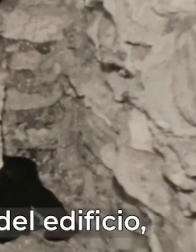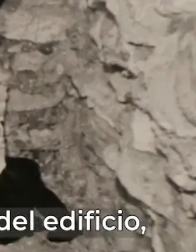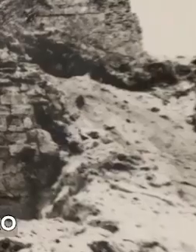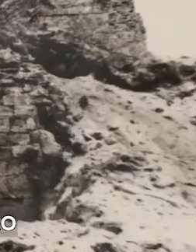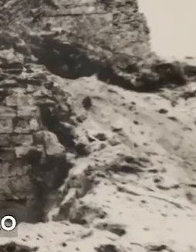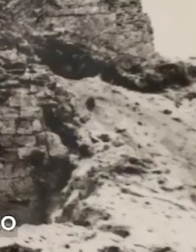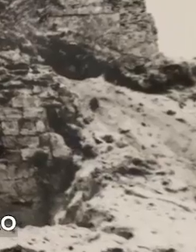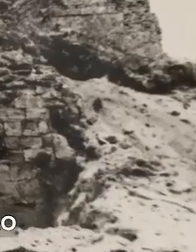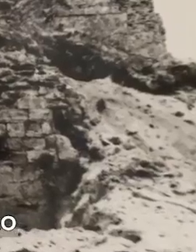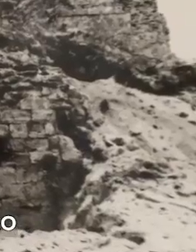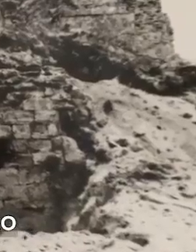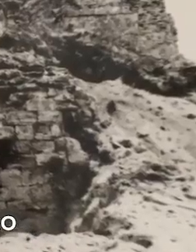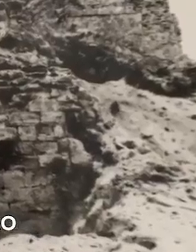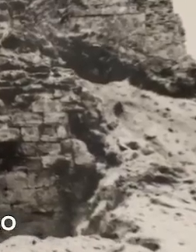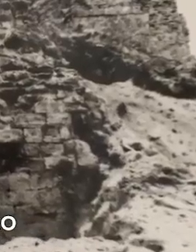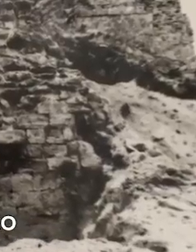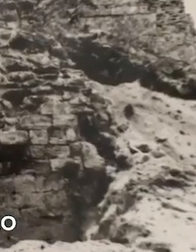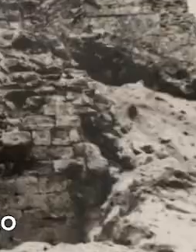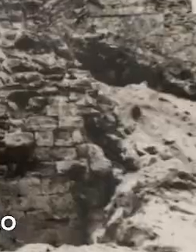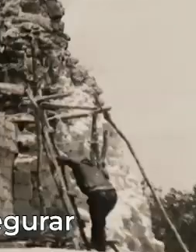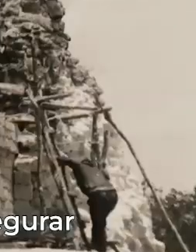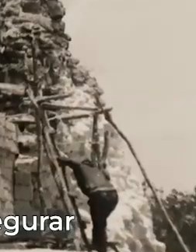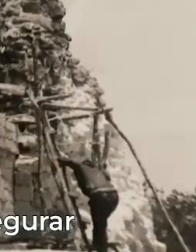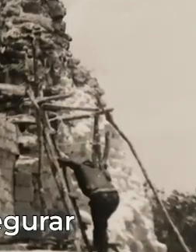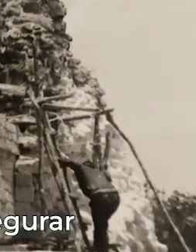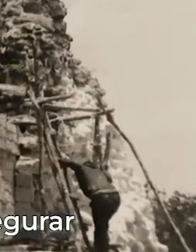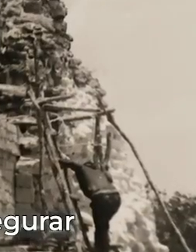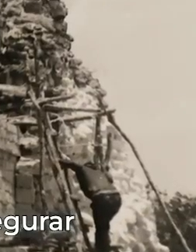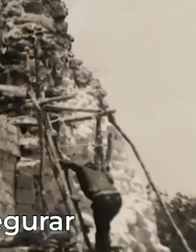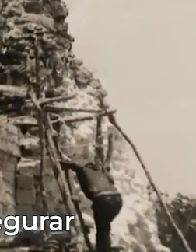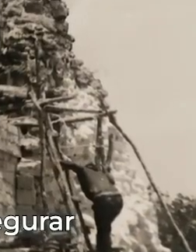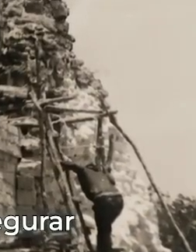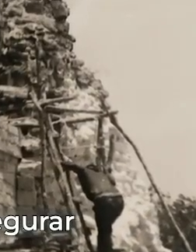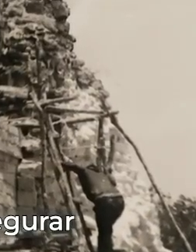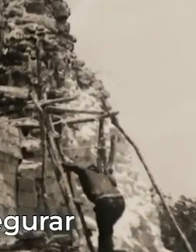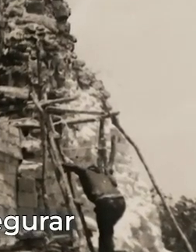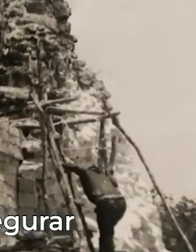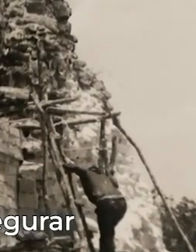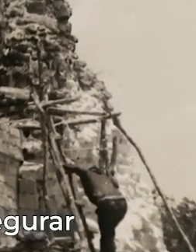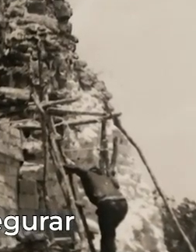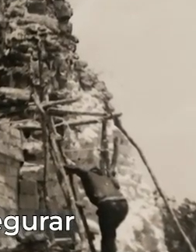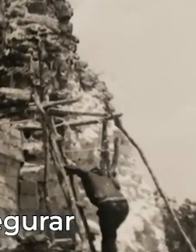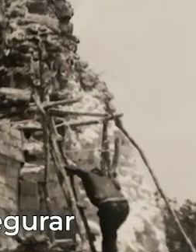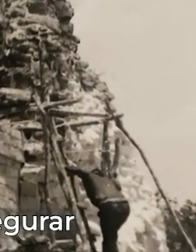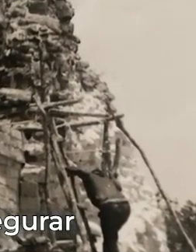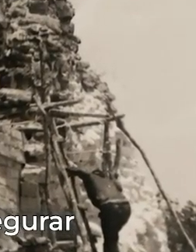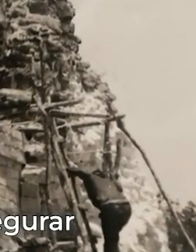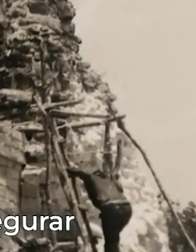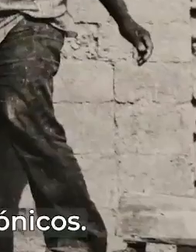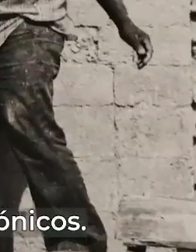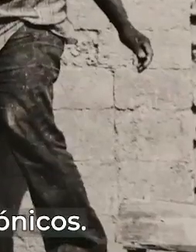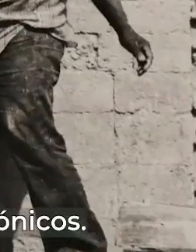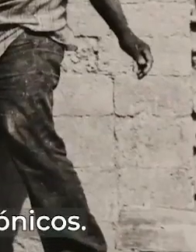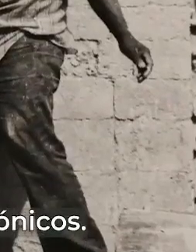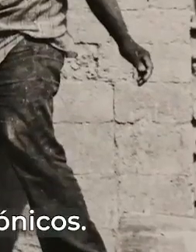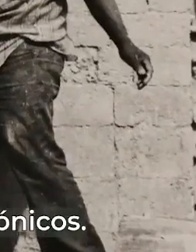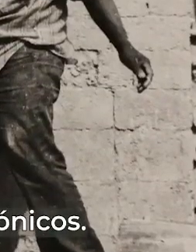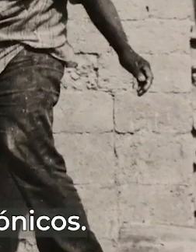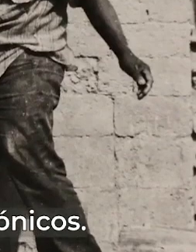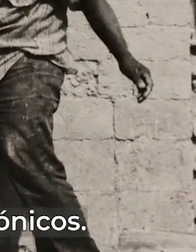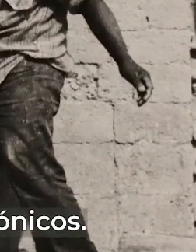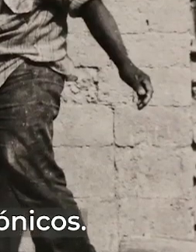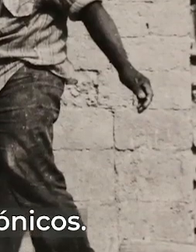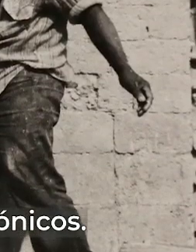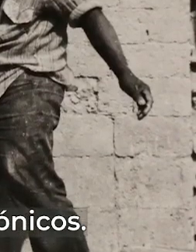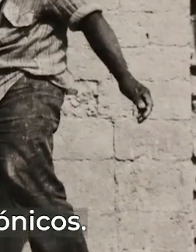edificio, a fin de comprender su funcionamiento y sus características formales, así como asegurar la conservación de